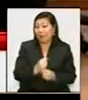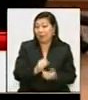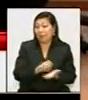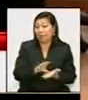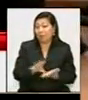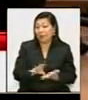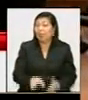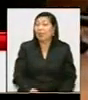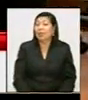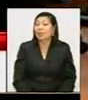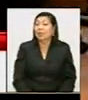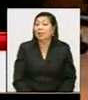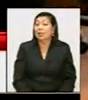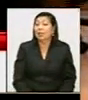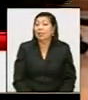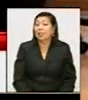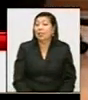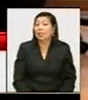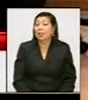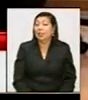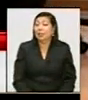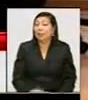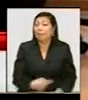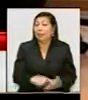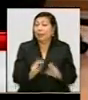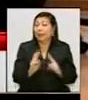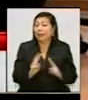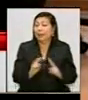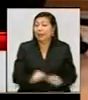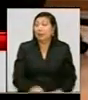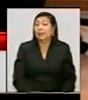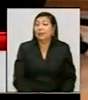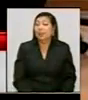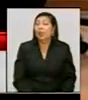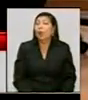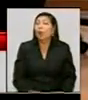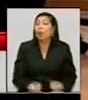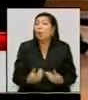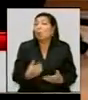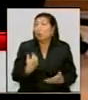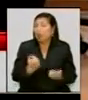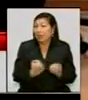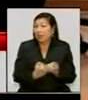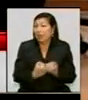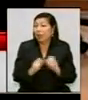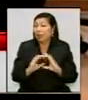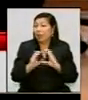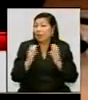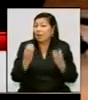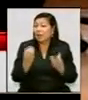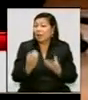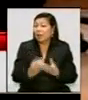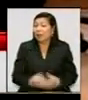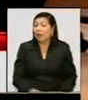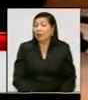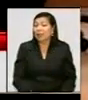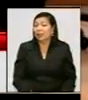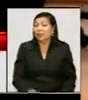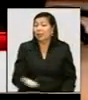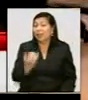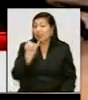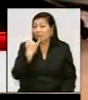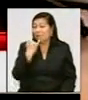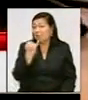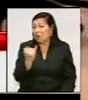comisión, con los especialistas de la comisión, para ver cómo se los puede apoyar desde el Parlamento, pidiendo un informe